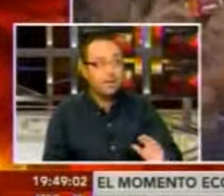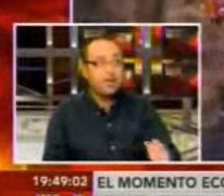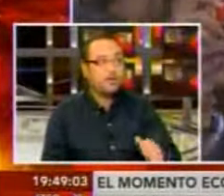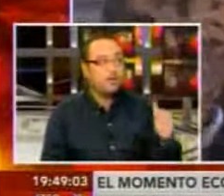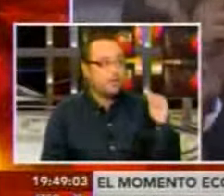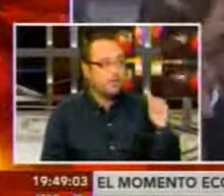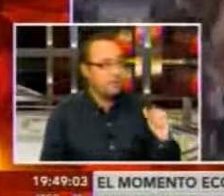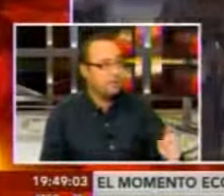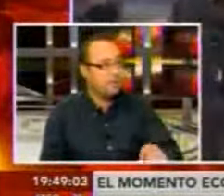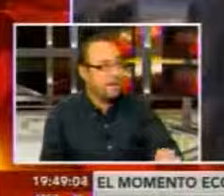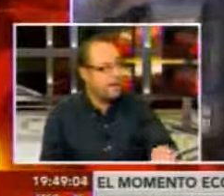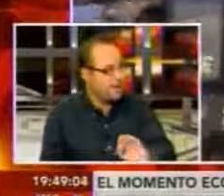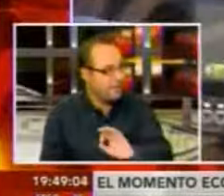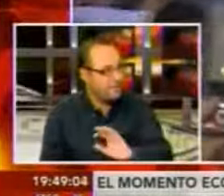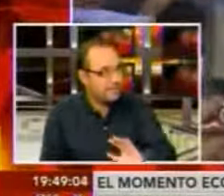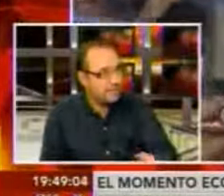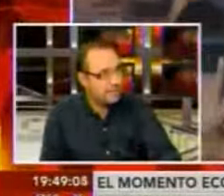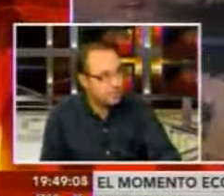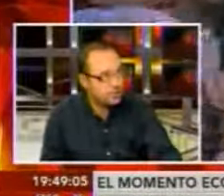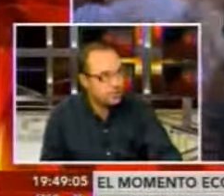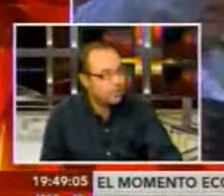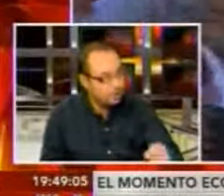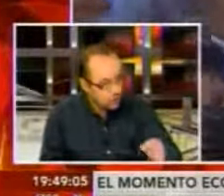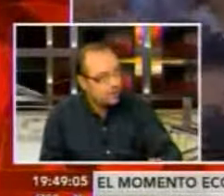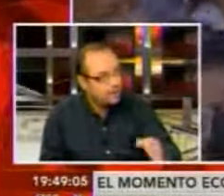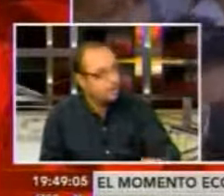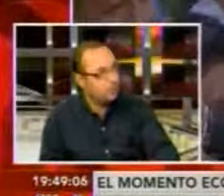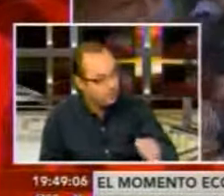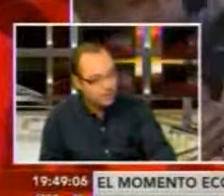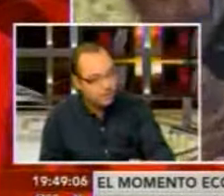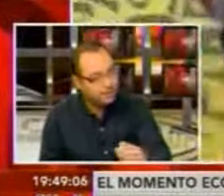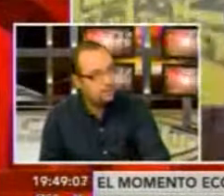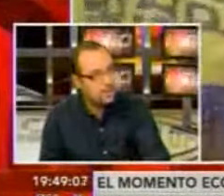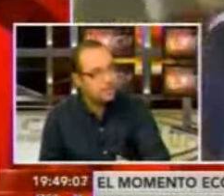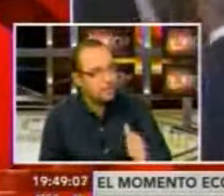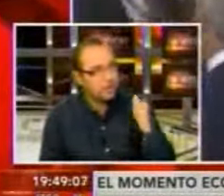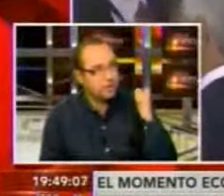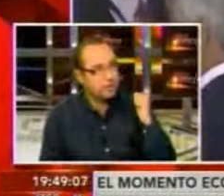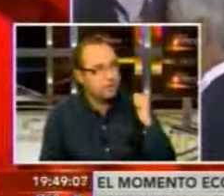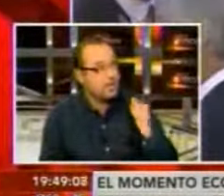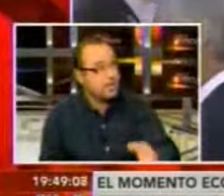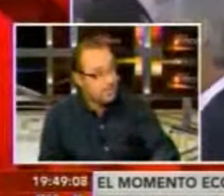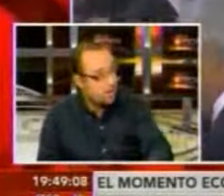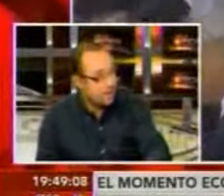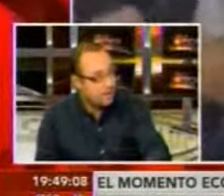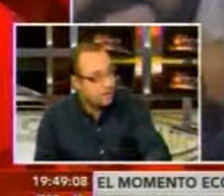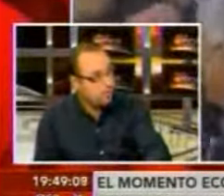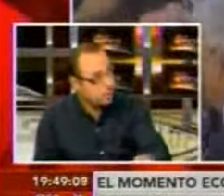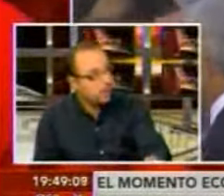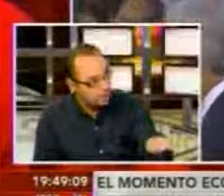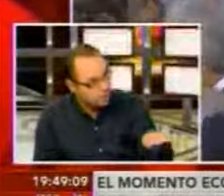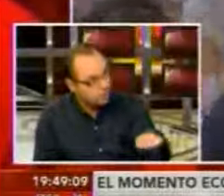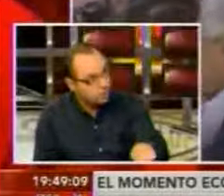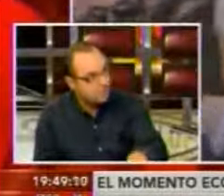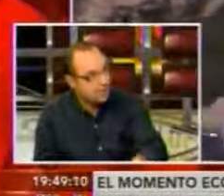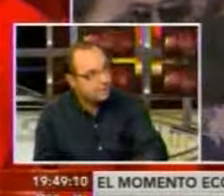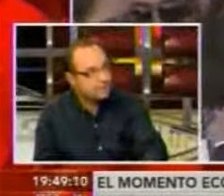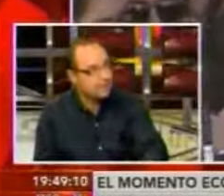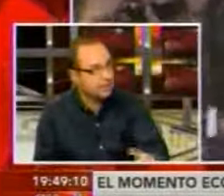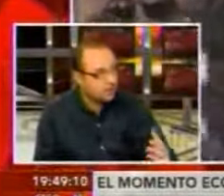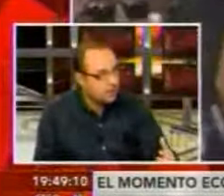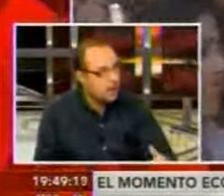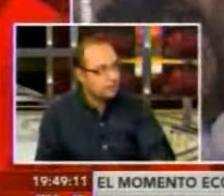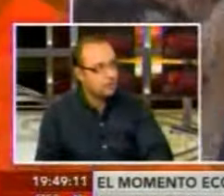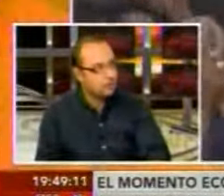hoy día la tiene el gobierno anterior. Y ahora, cuando se produce la desaceleración que hablaba el profesor Solimano recién, se le echa la culpa al que viene. Si